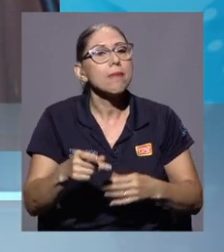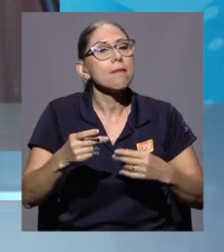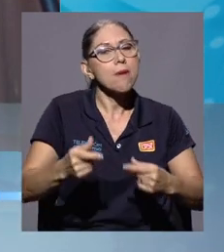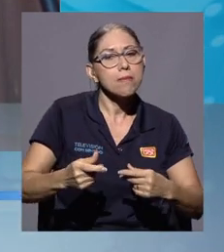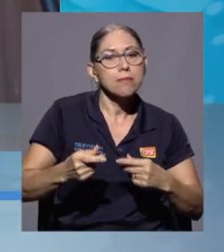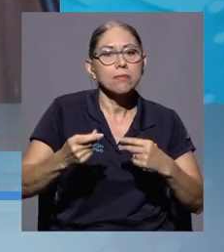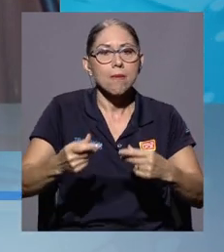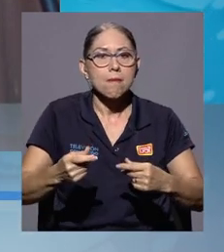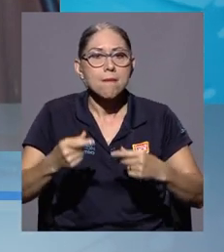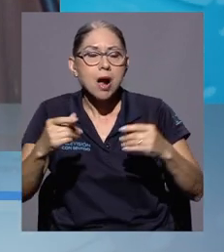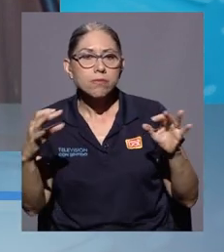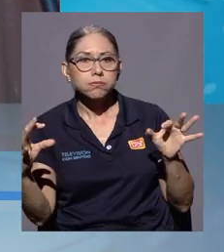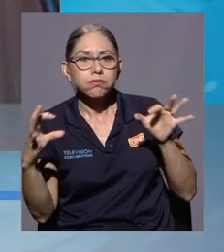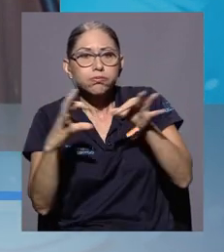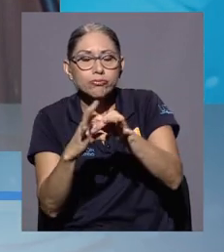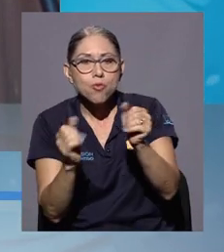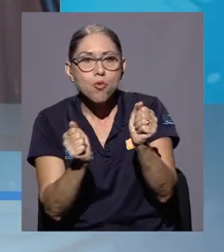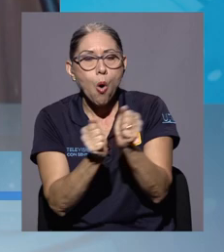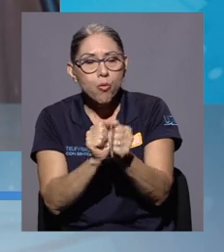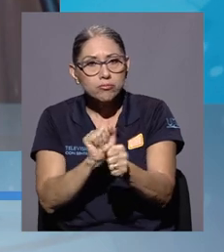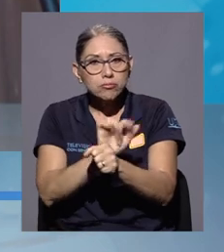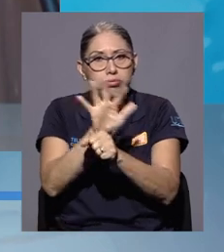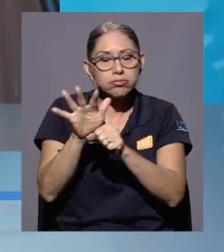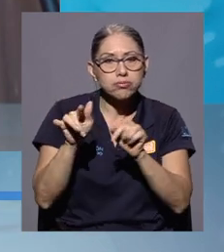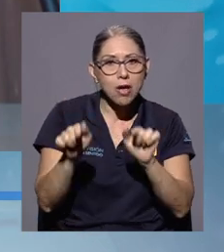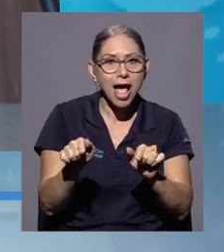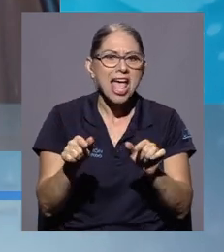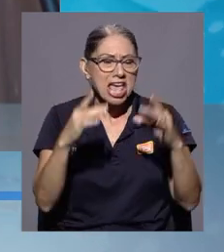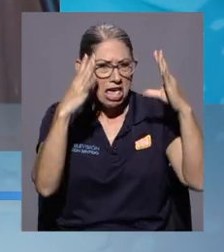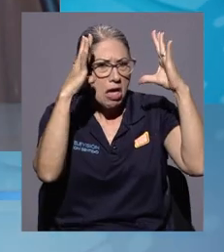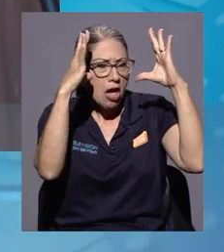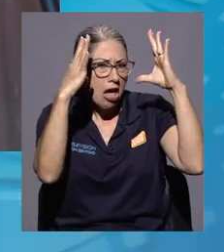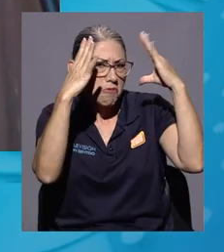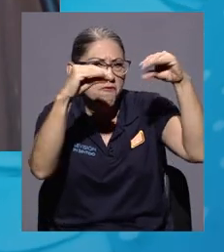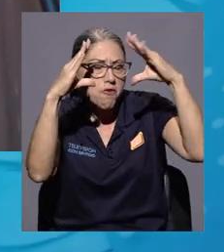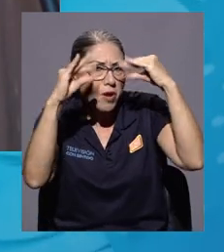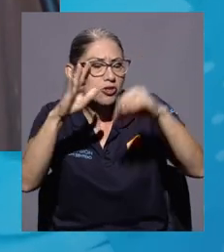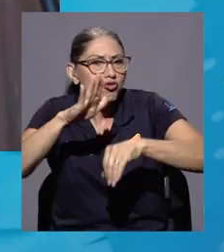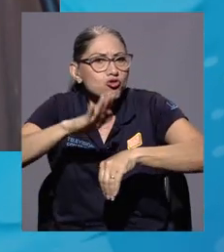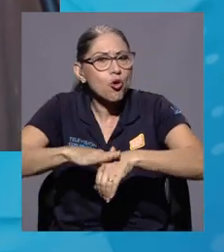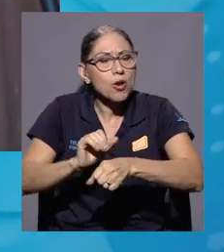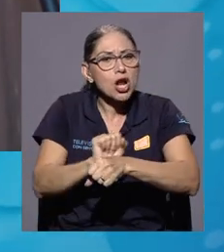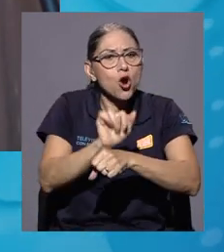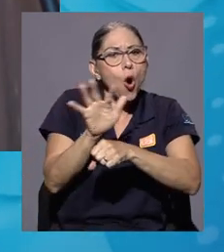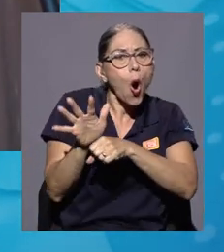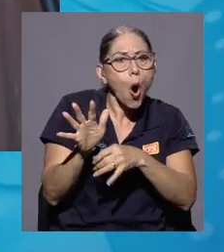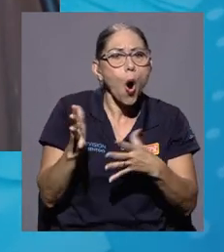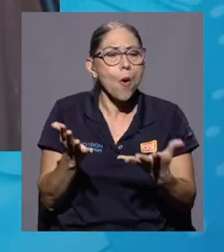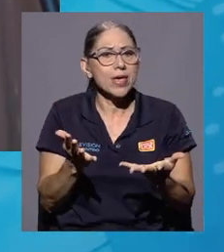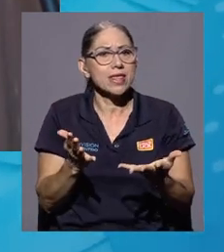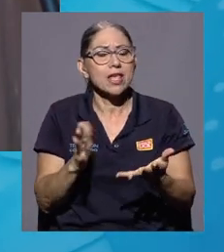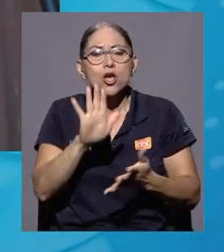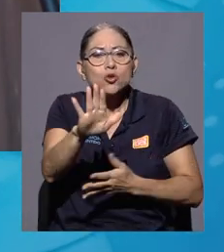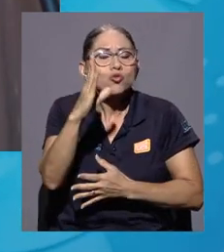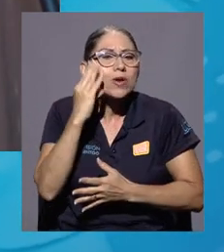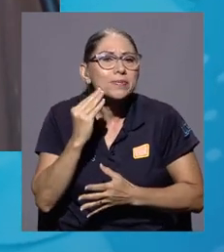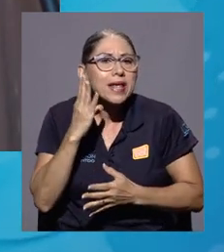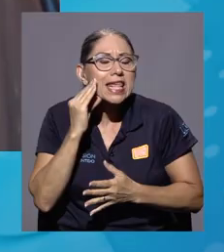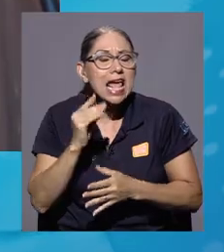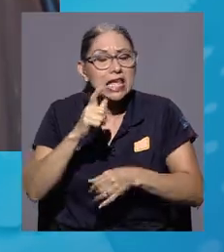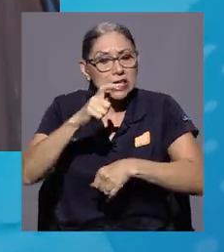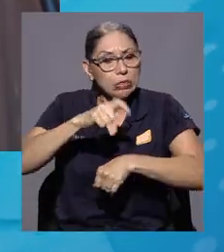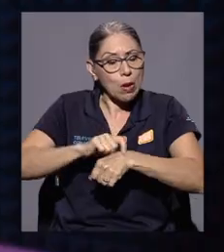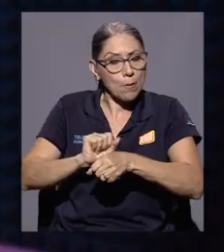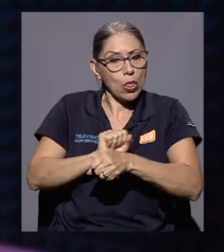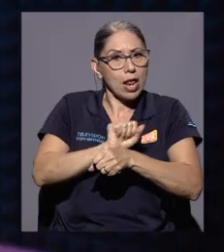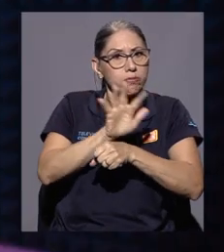rap que tenga que ver con pues datos curiosos sobre el COVID, cómo ha sido su experiencia durante la